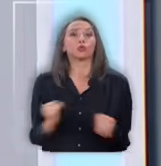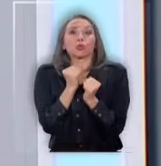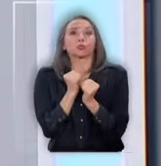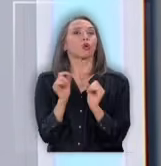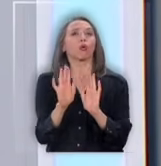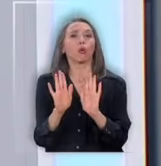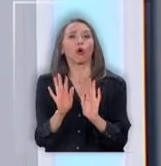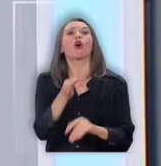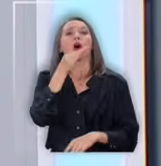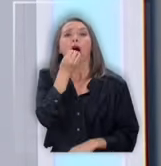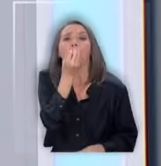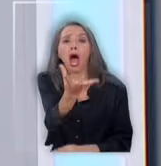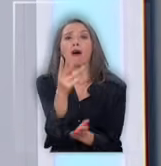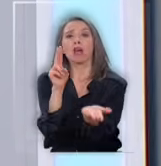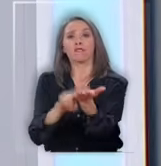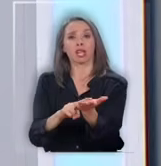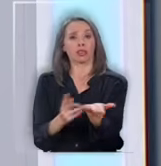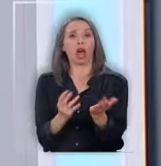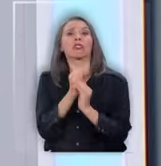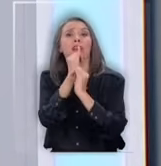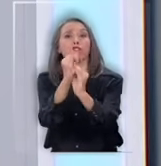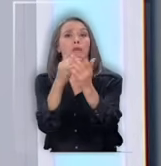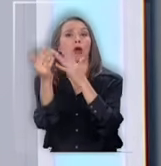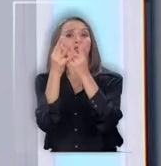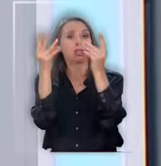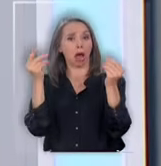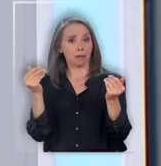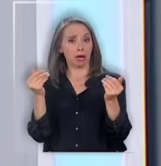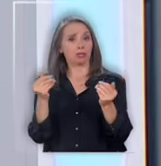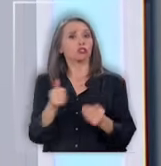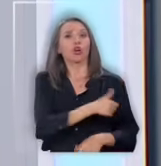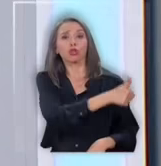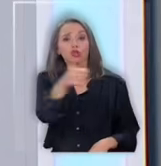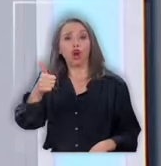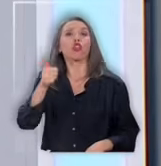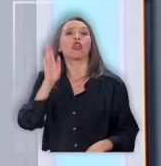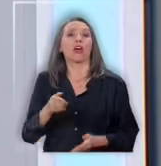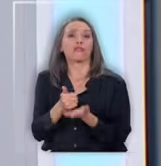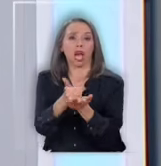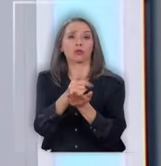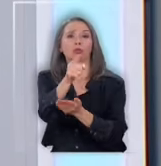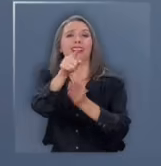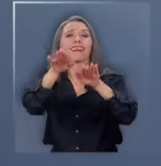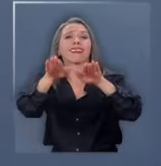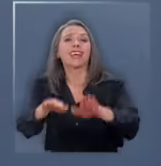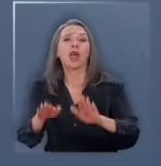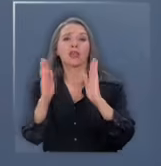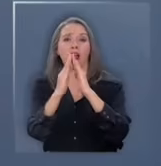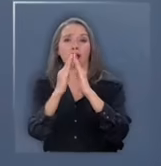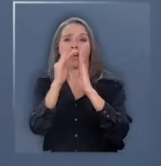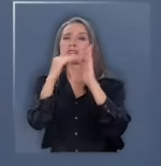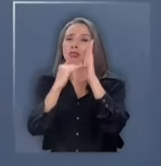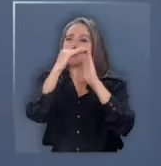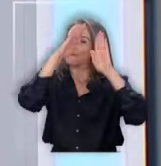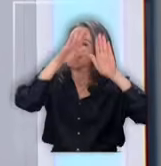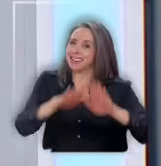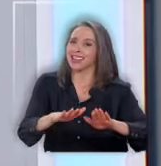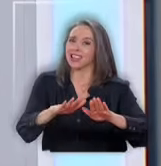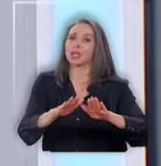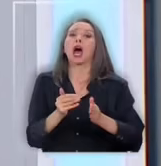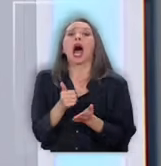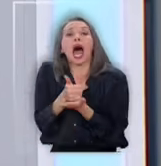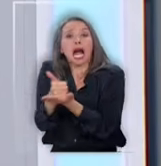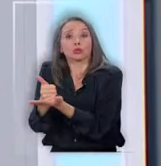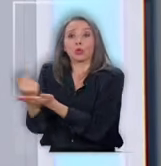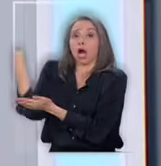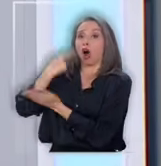la población sino decirles la verdad ser transparente y se mira acá tenemos que cooperar todos tenemos que quedarnos en la casa tenemos que ayudar con la cuarentena porque